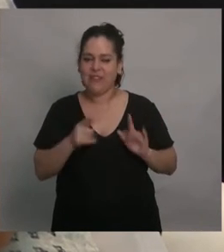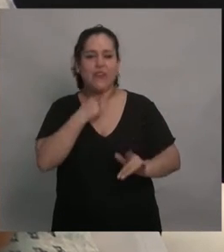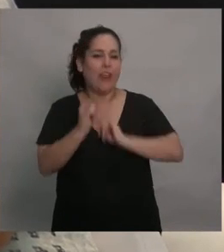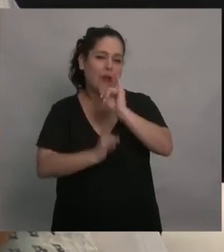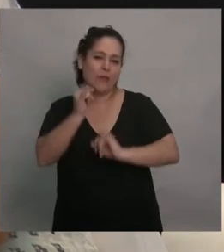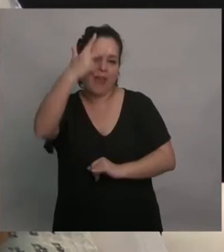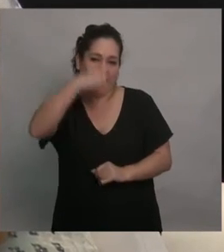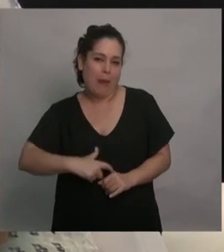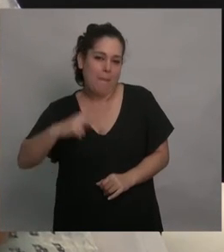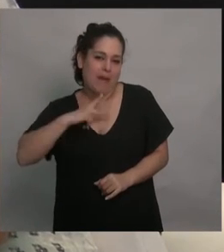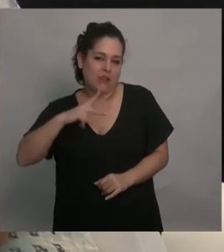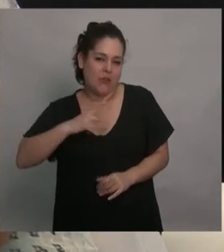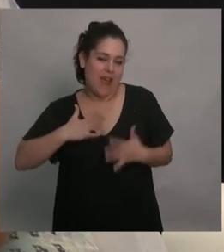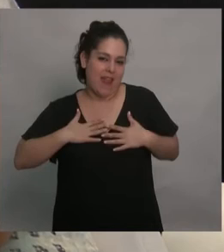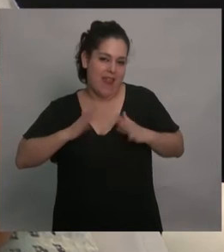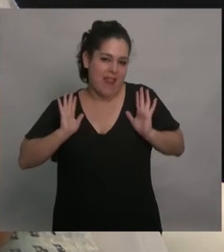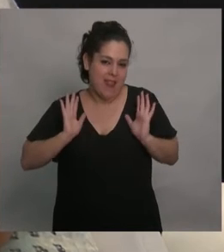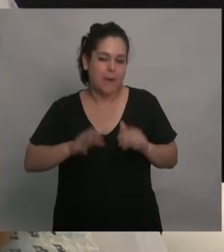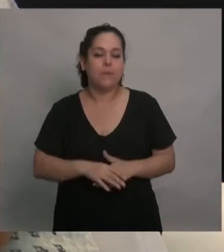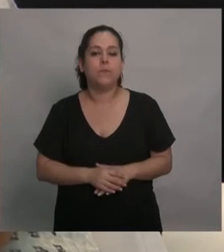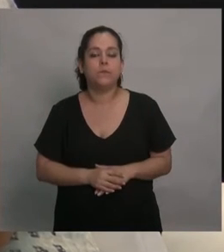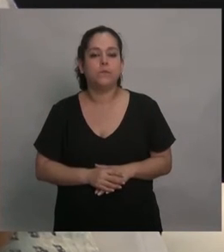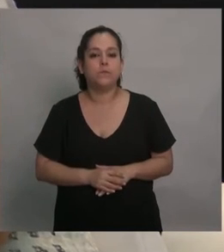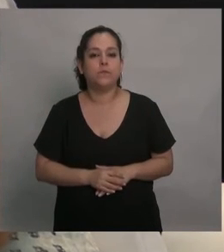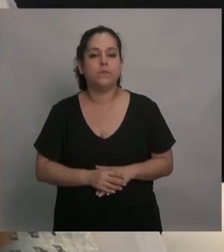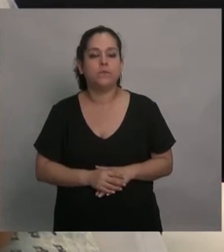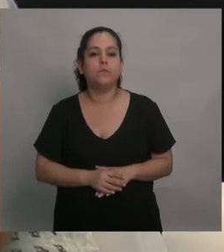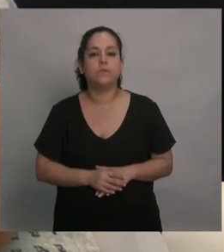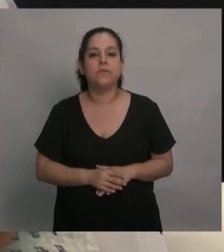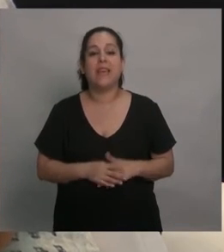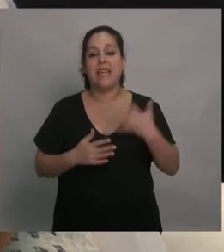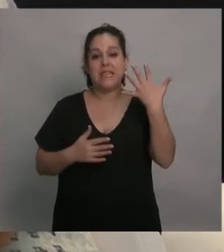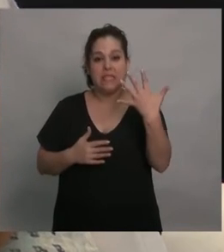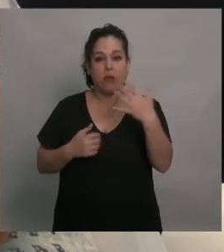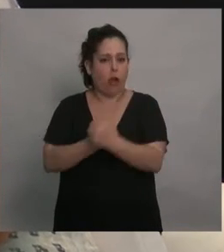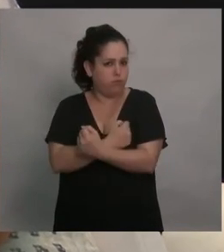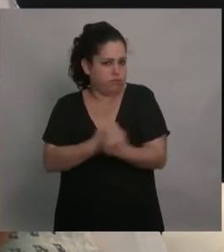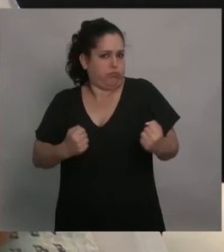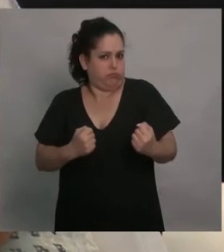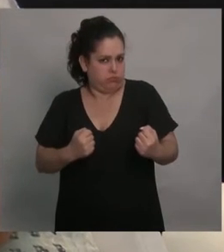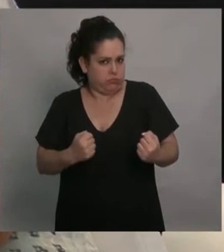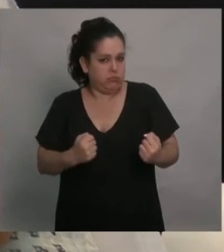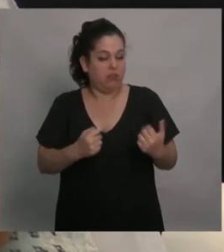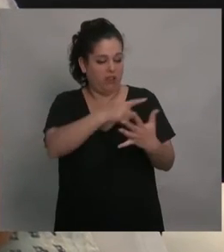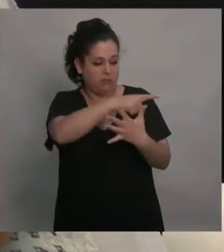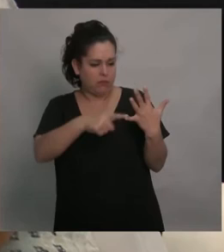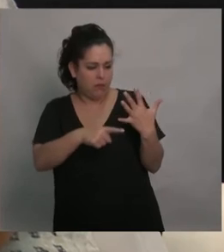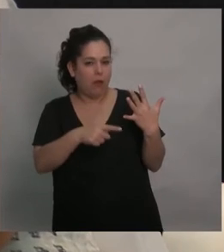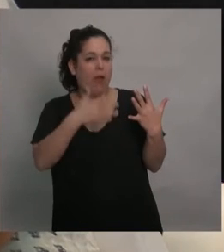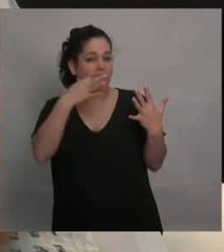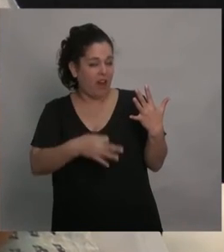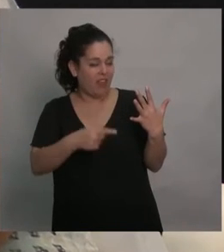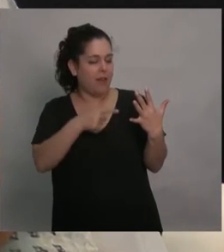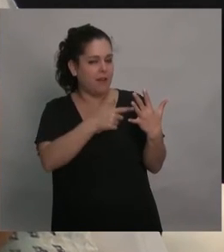personal, que es la de conocer a un héroe o a cinco héroes. Ellos han agradecido la